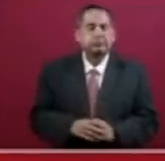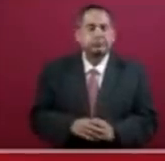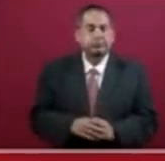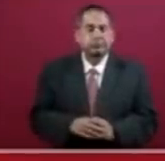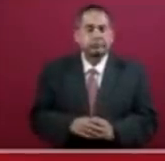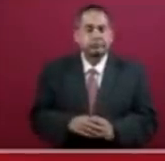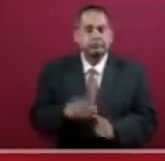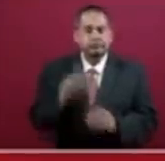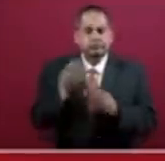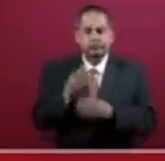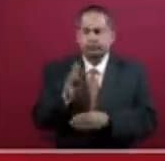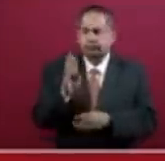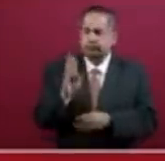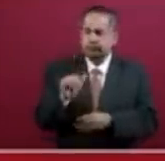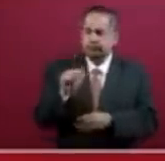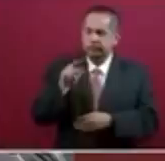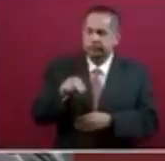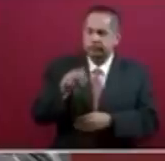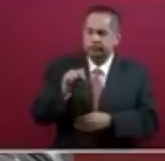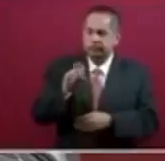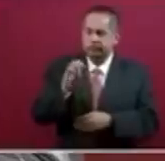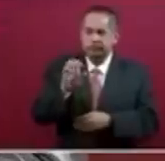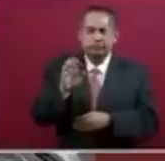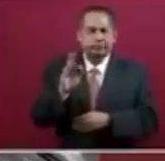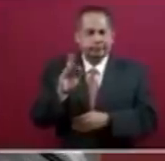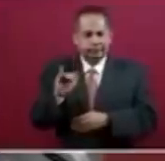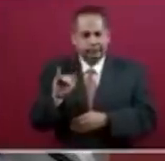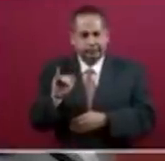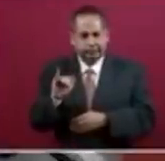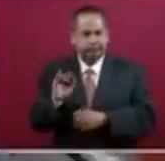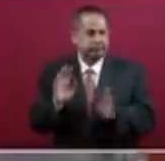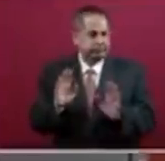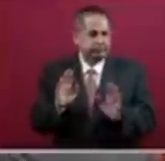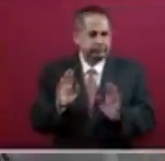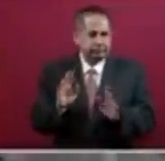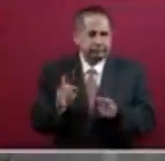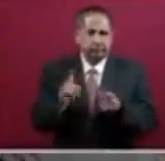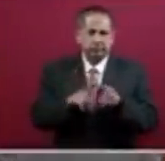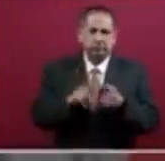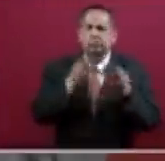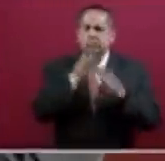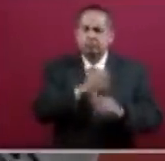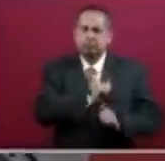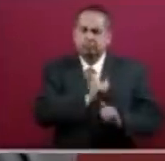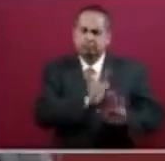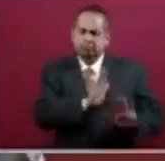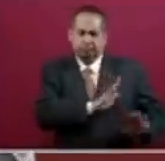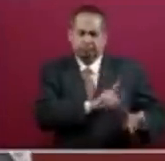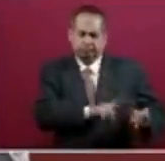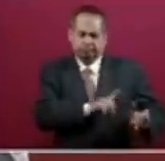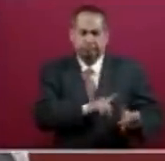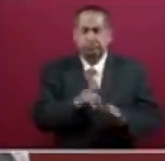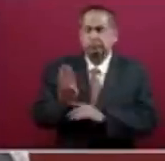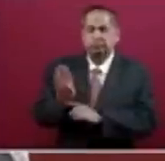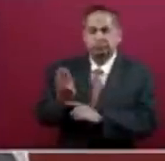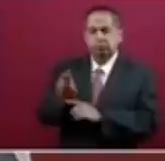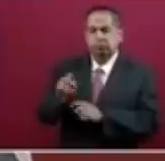que se llama Bansefin, aparte del Banco del Ejército, pero